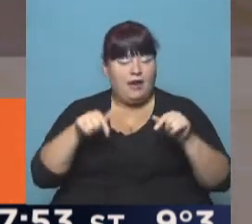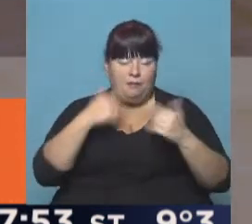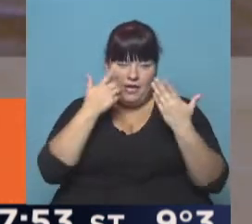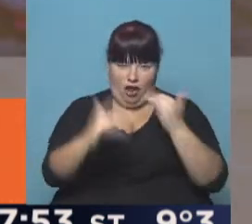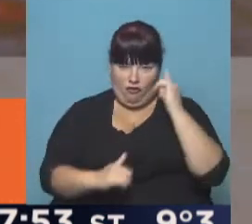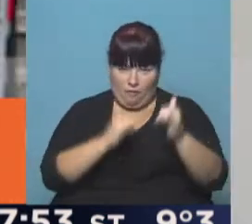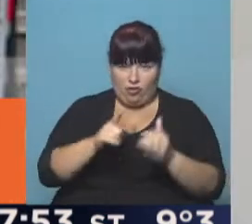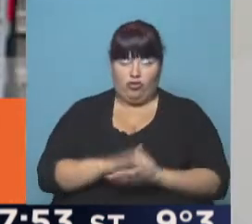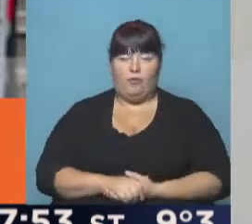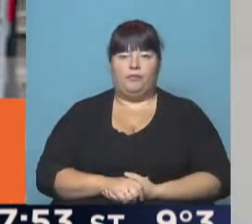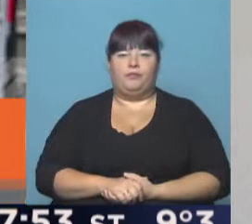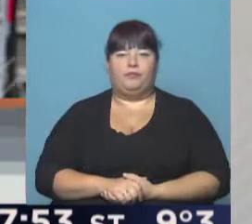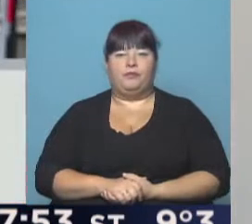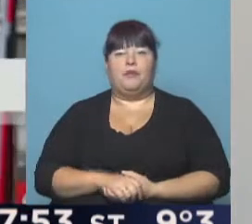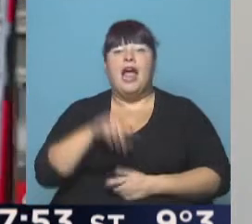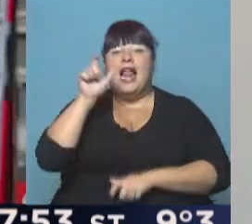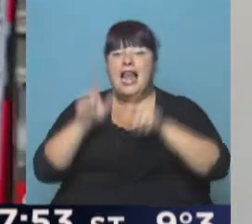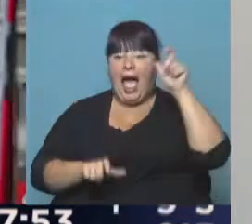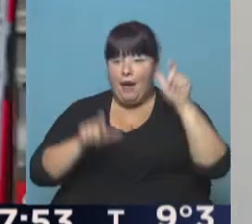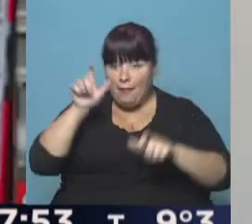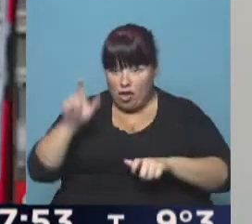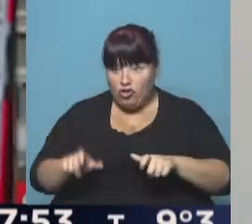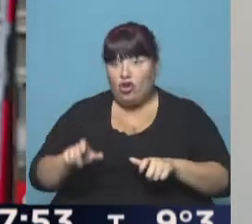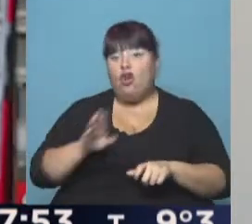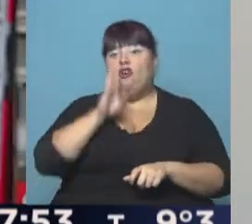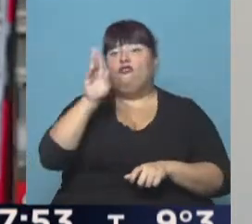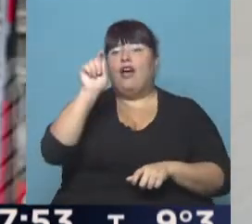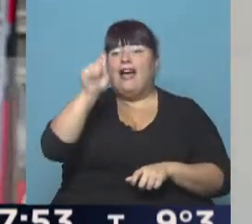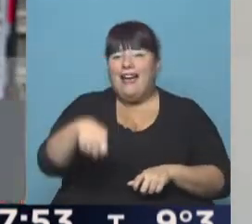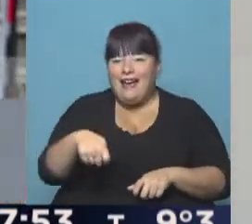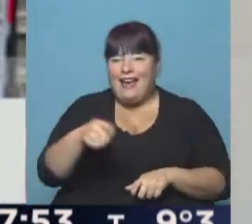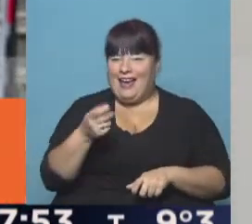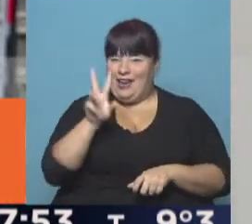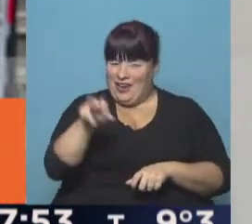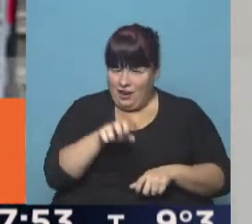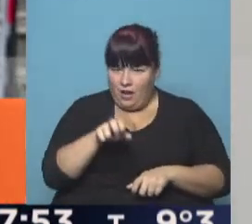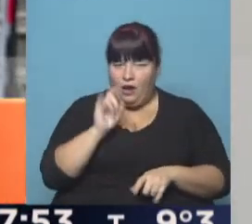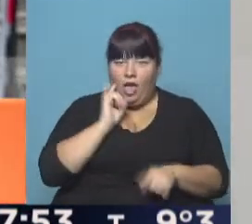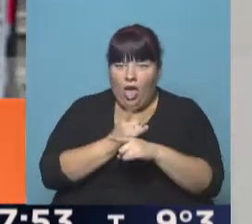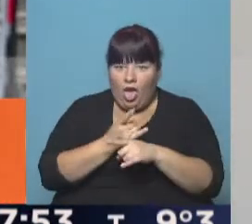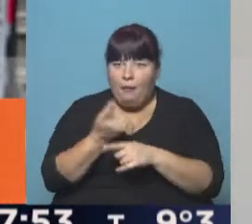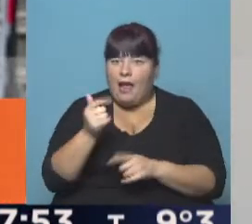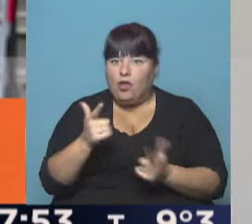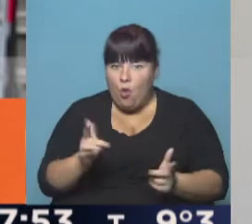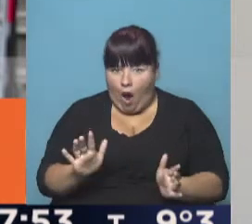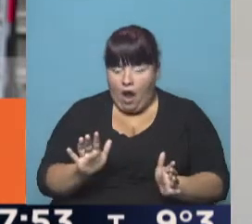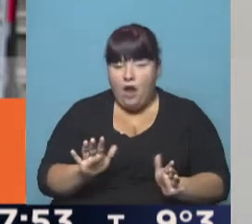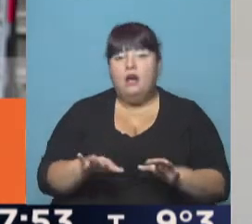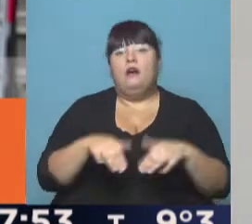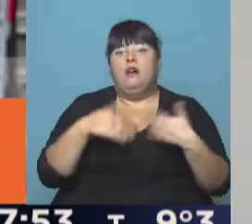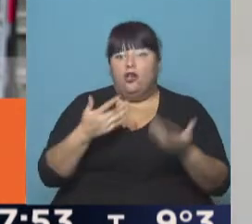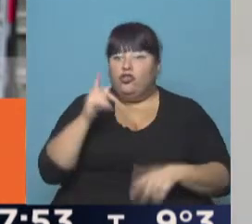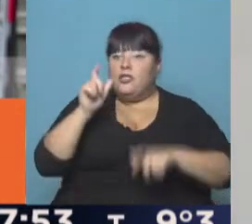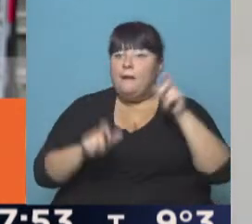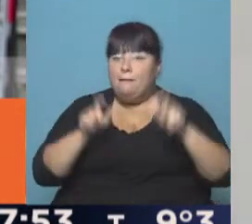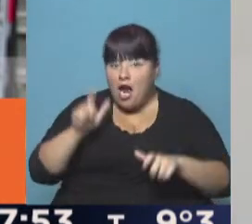informe personas han ido al cajero a retirar y no se han encontrado con dinero y entonces las